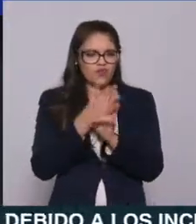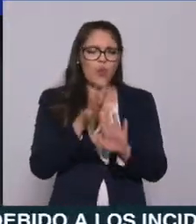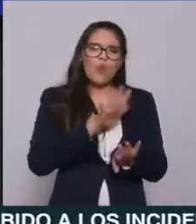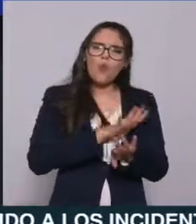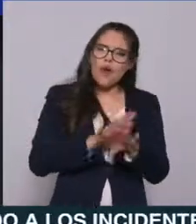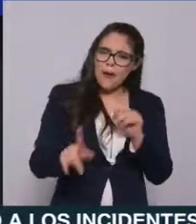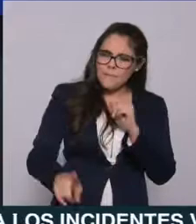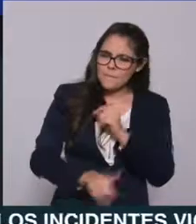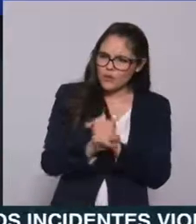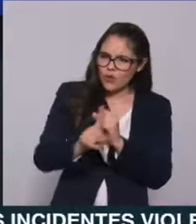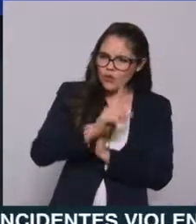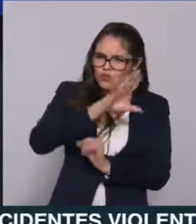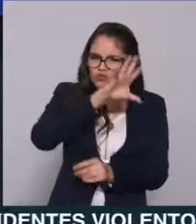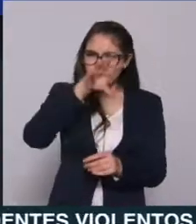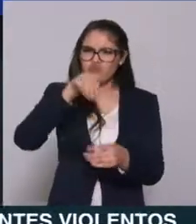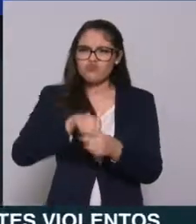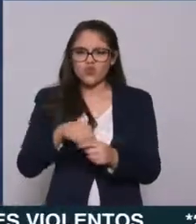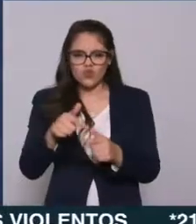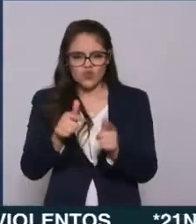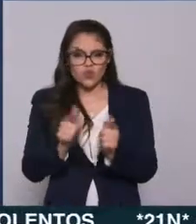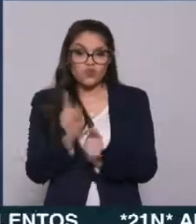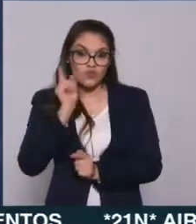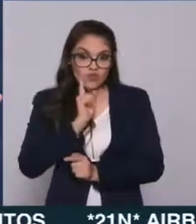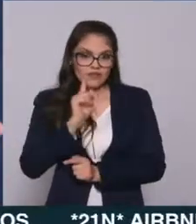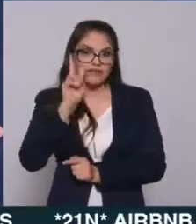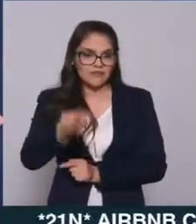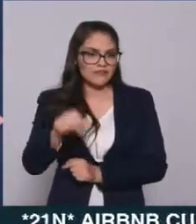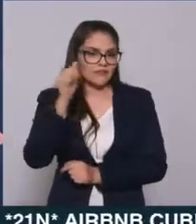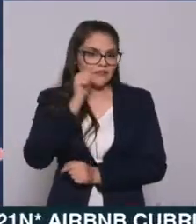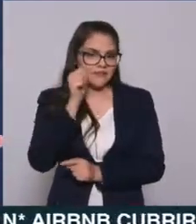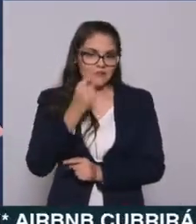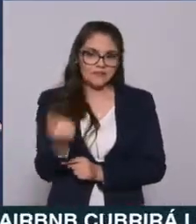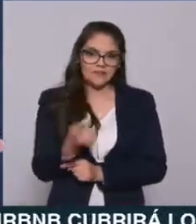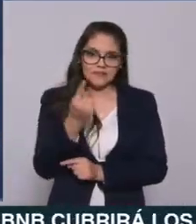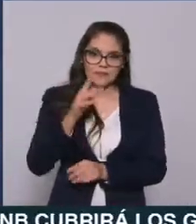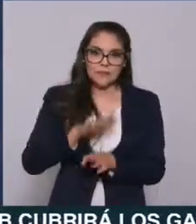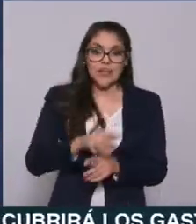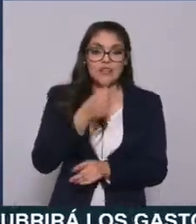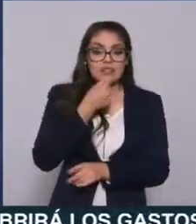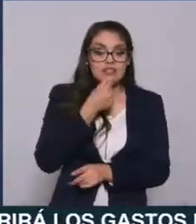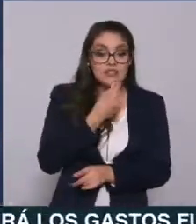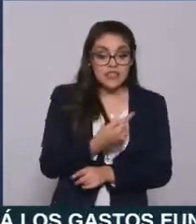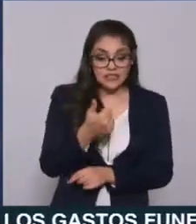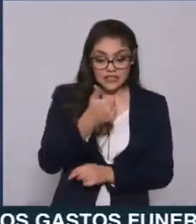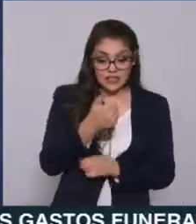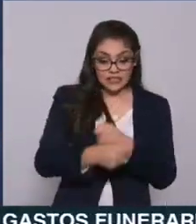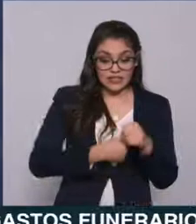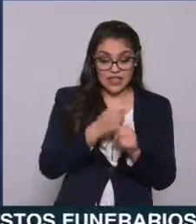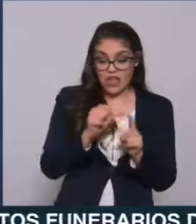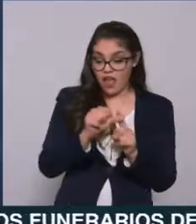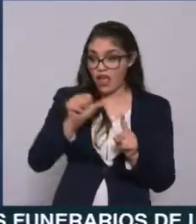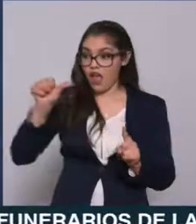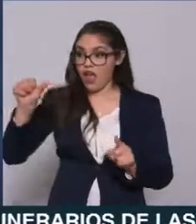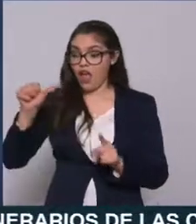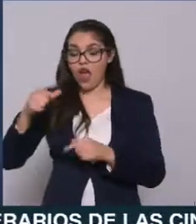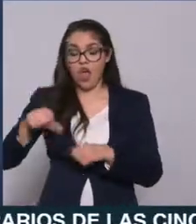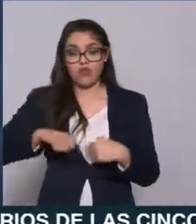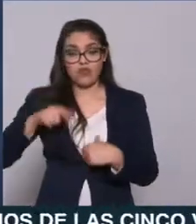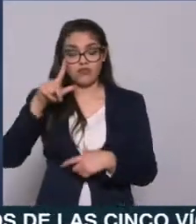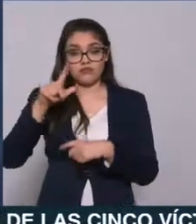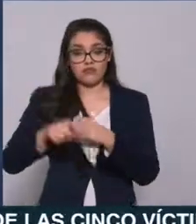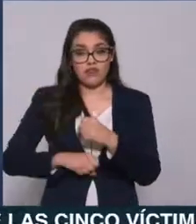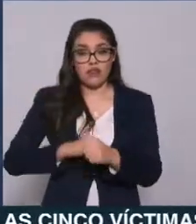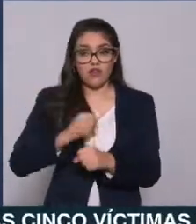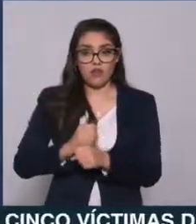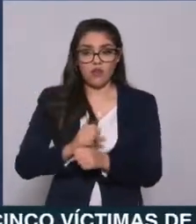problemática en todo el grupo etario de mujeres, ahí sí es consistente de las niñas y niñas de 6 y hasta adolescentes mujeres de 17 años.